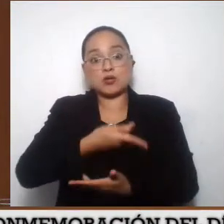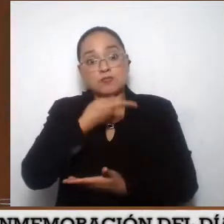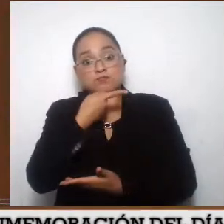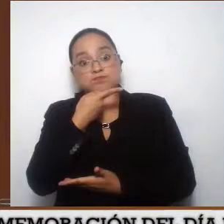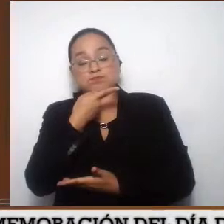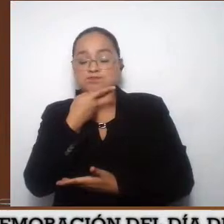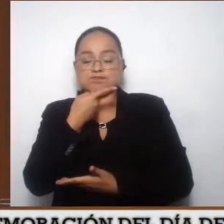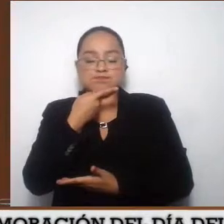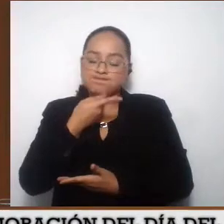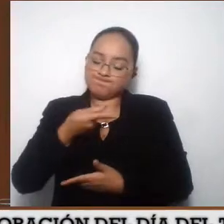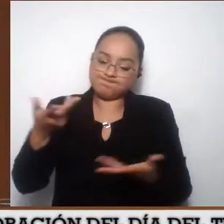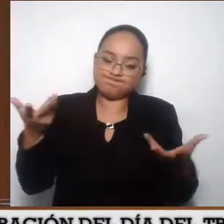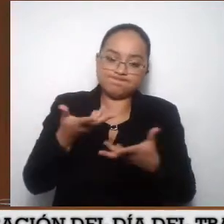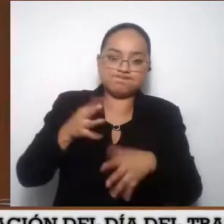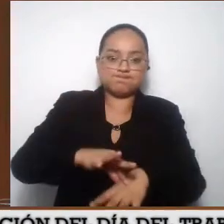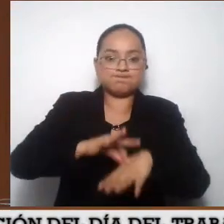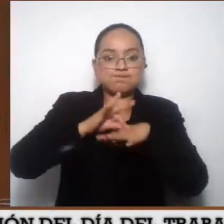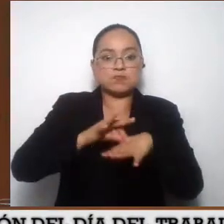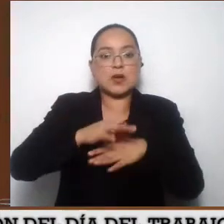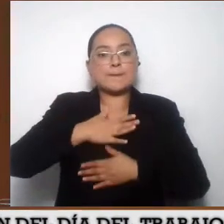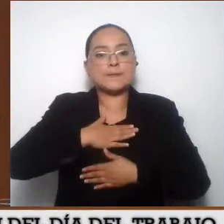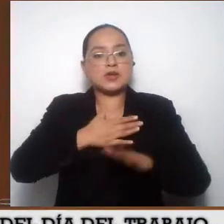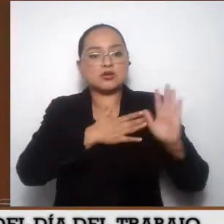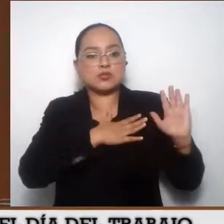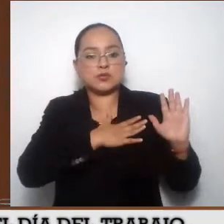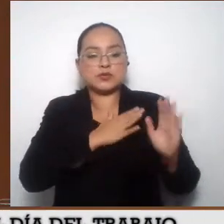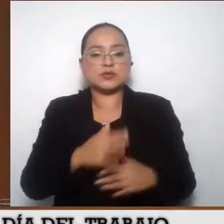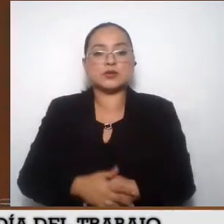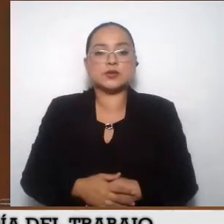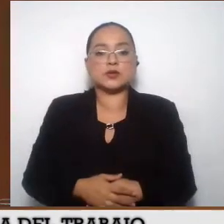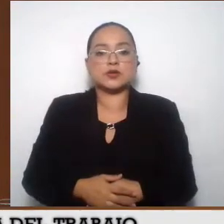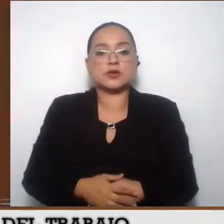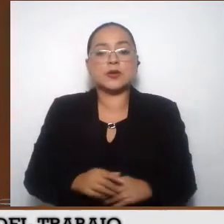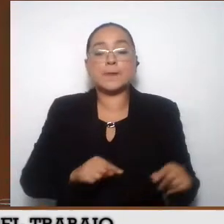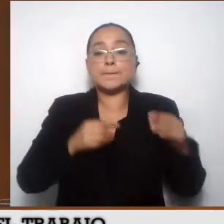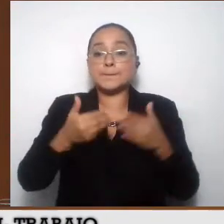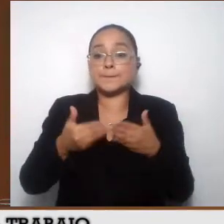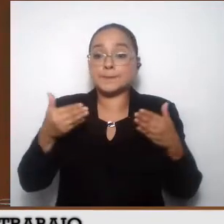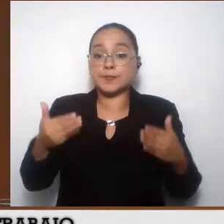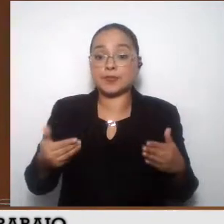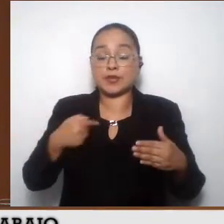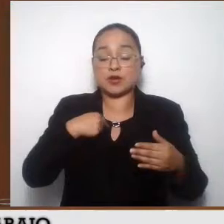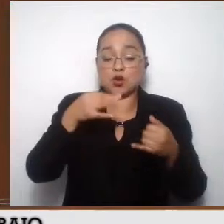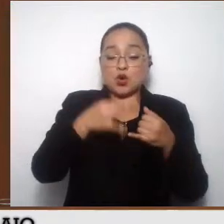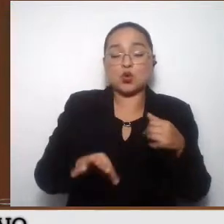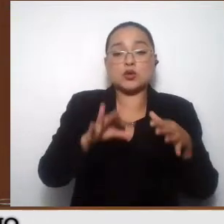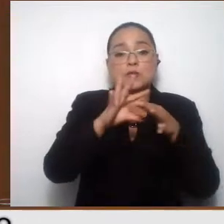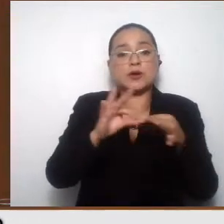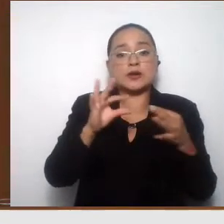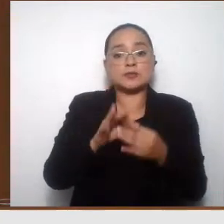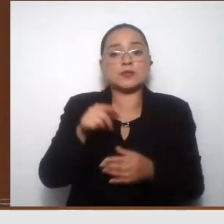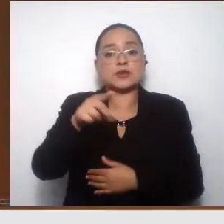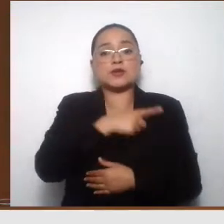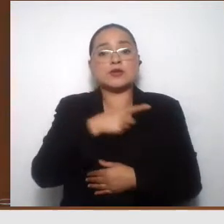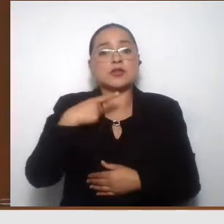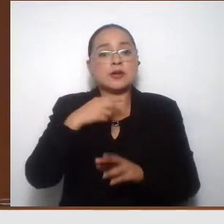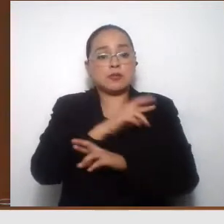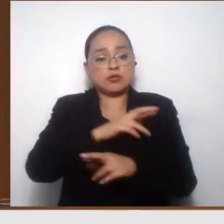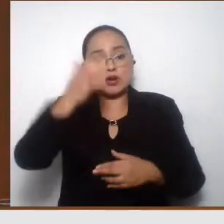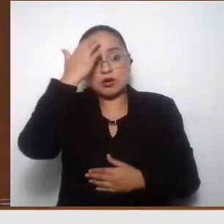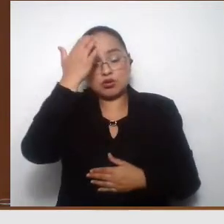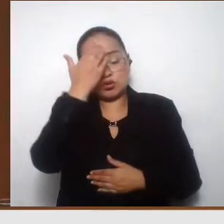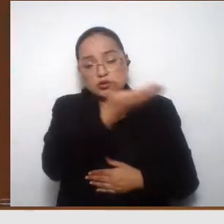de hechos. Ese es mi compromiso. Por último, quiero hacer un atento reconocimiento a cada